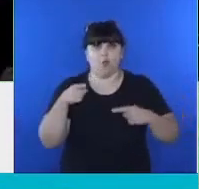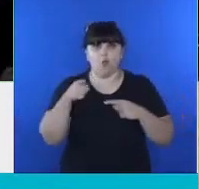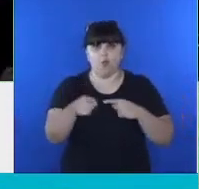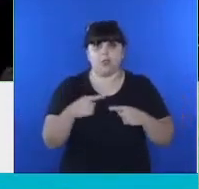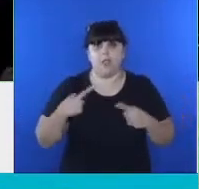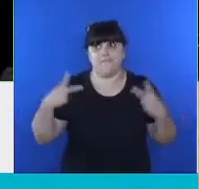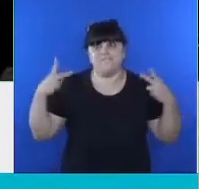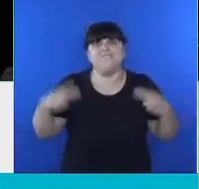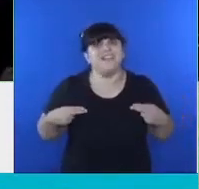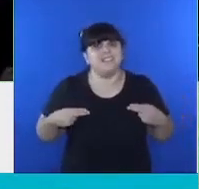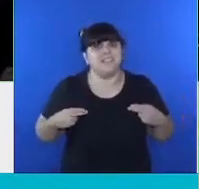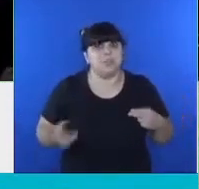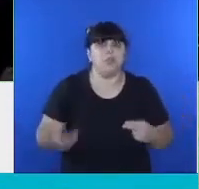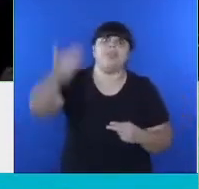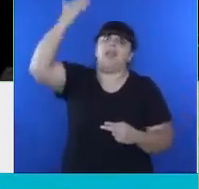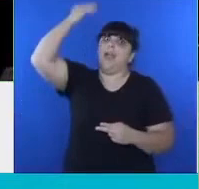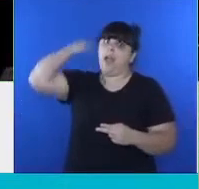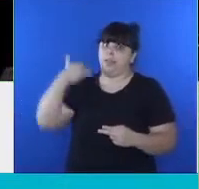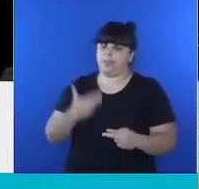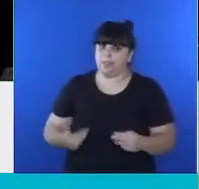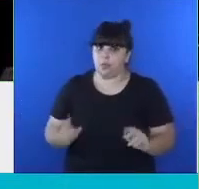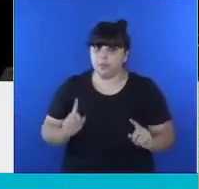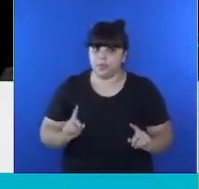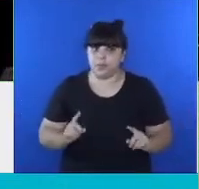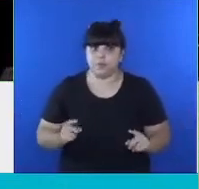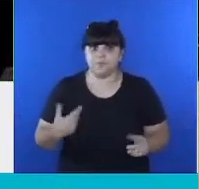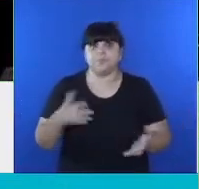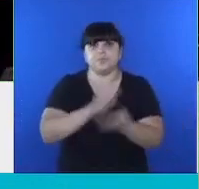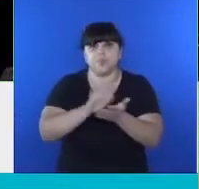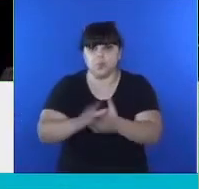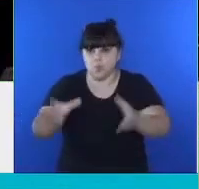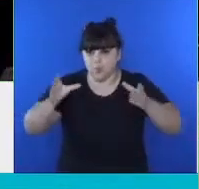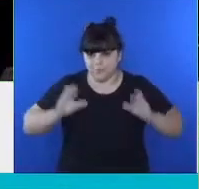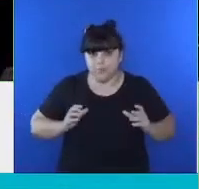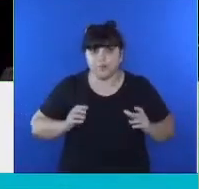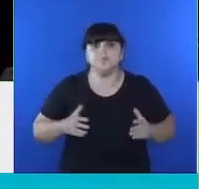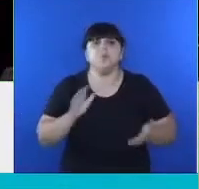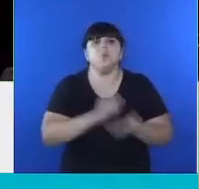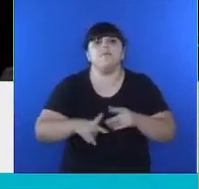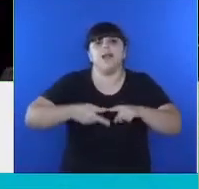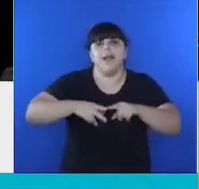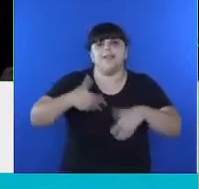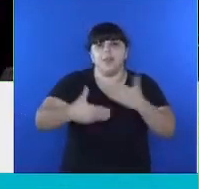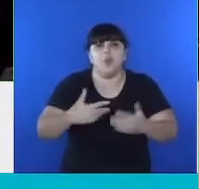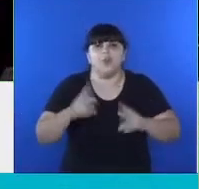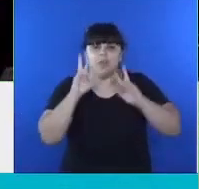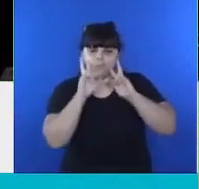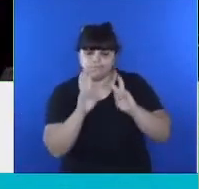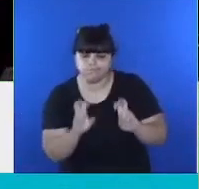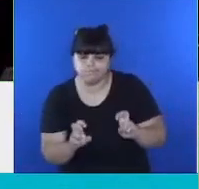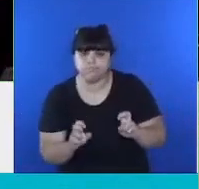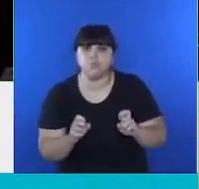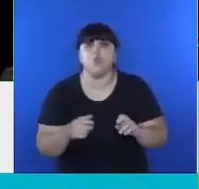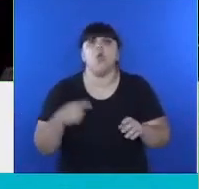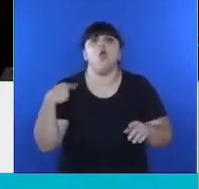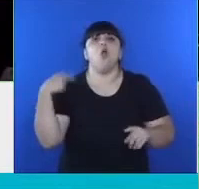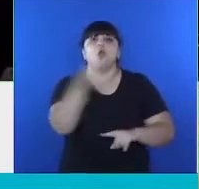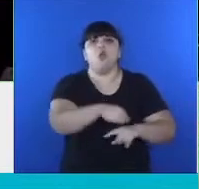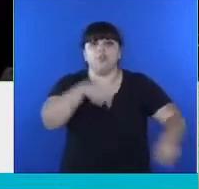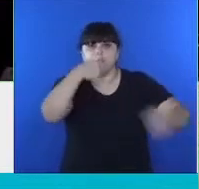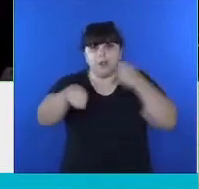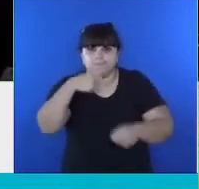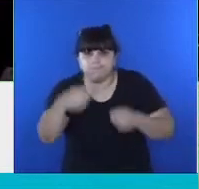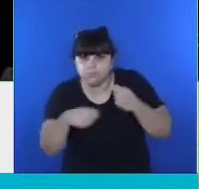antibalas vencidos de la gestión anterior, para adquirir nueva tecnología de investigación en la lucha contra el